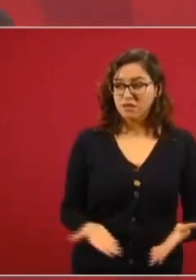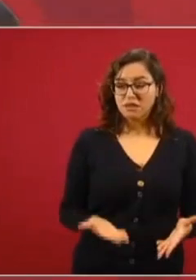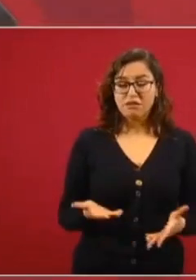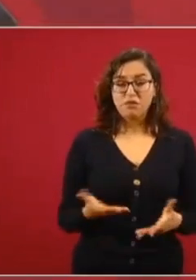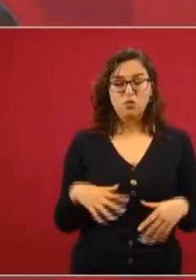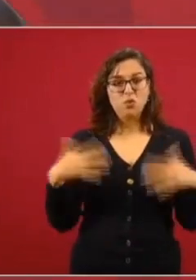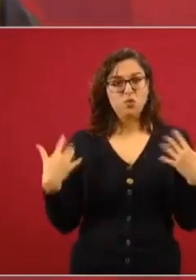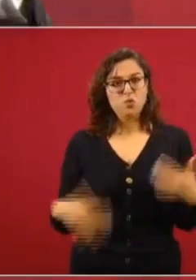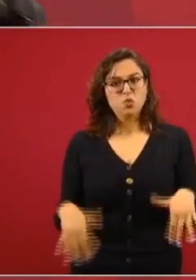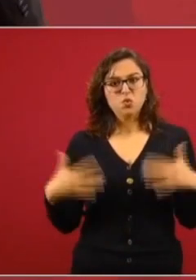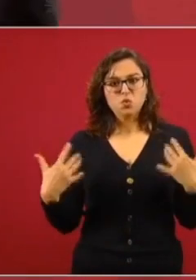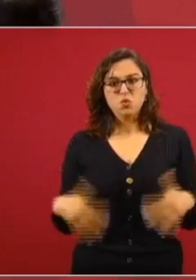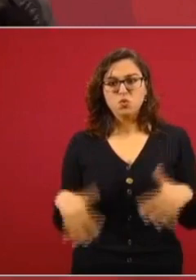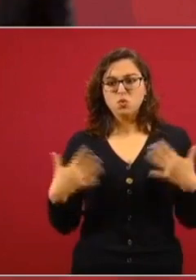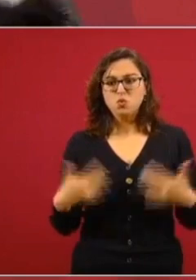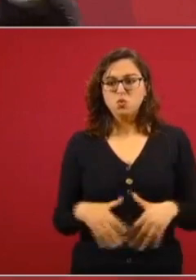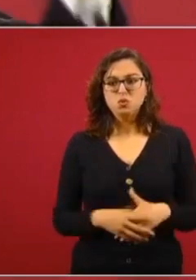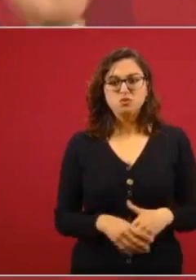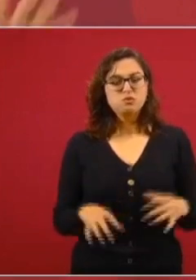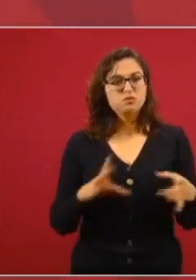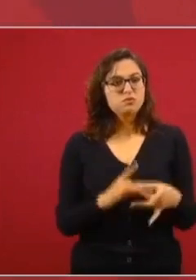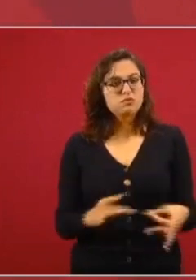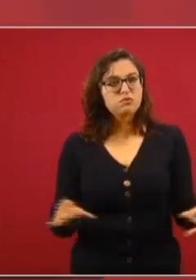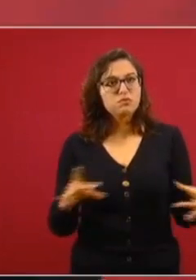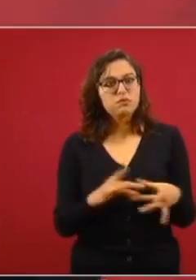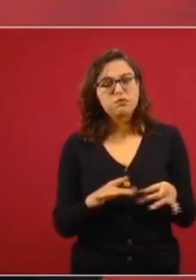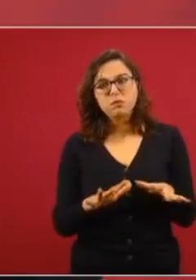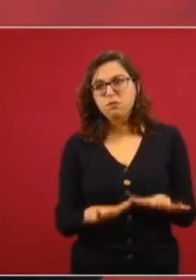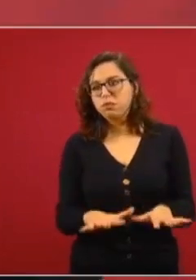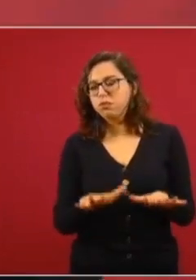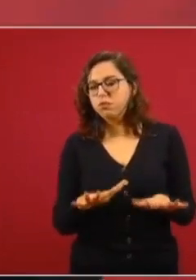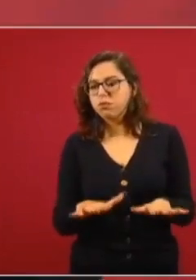Sus homilías son discursos